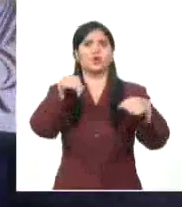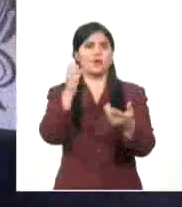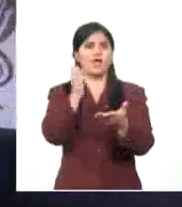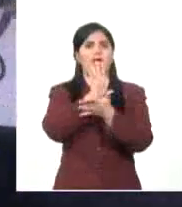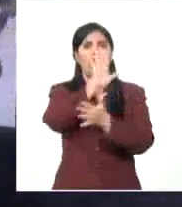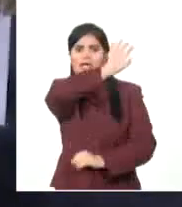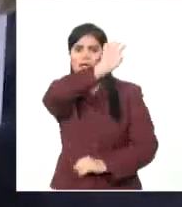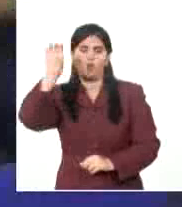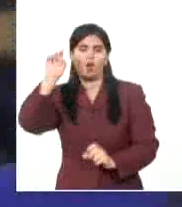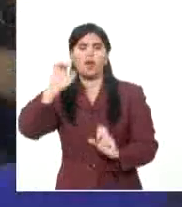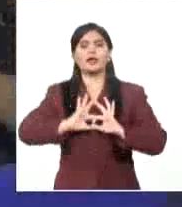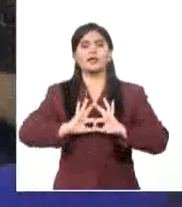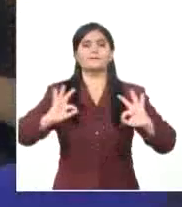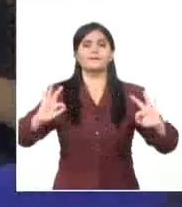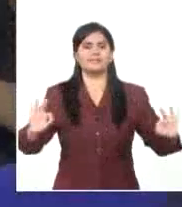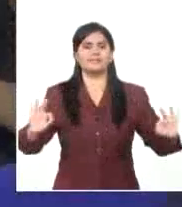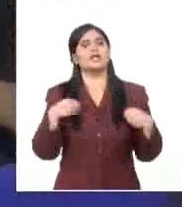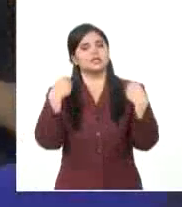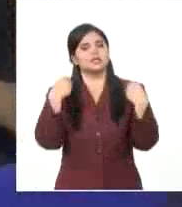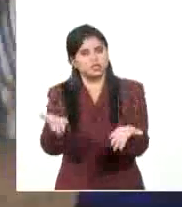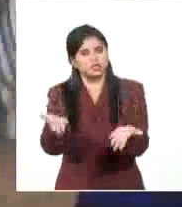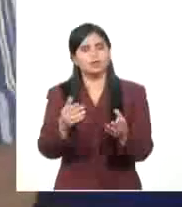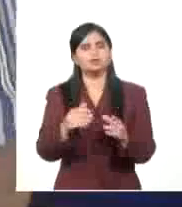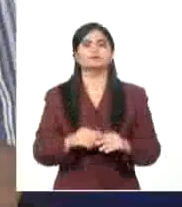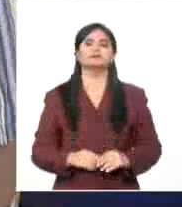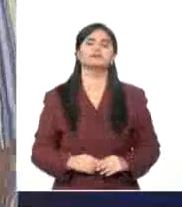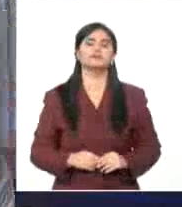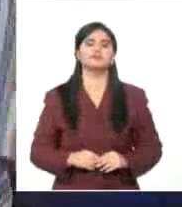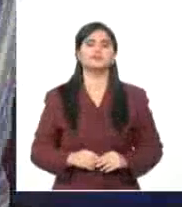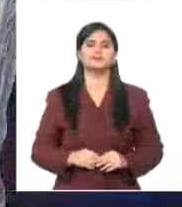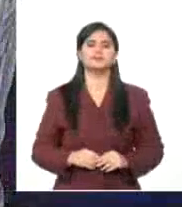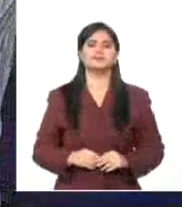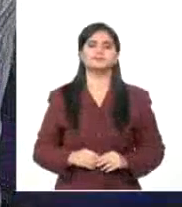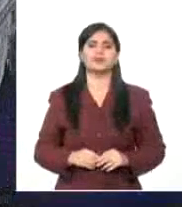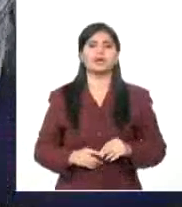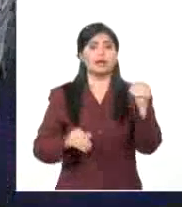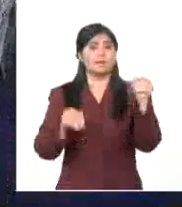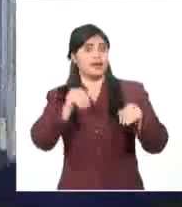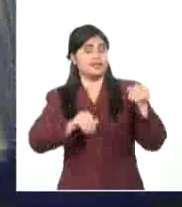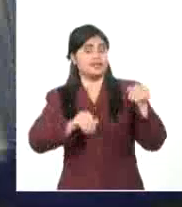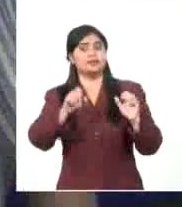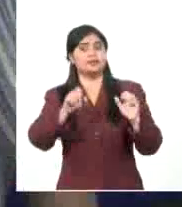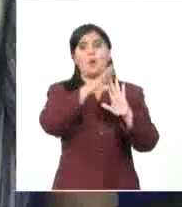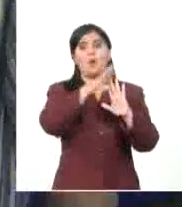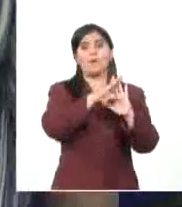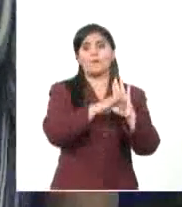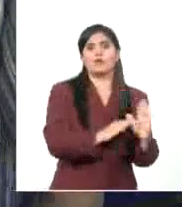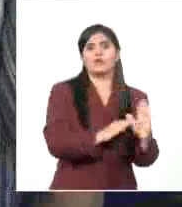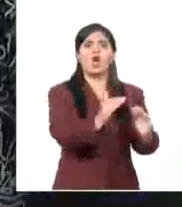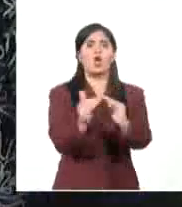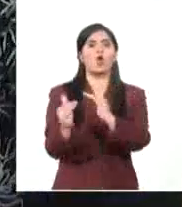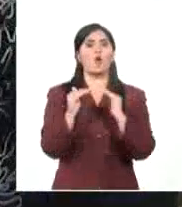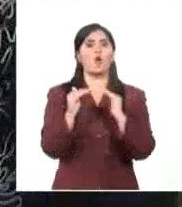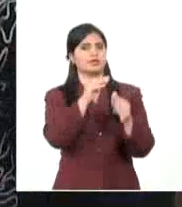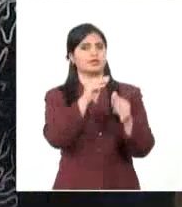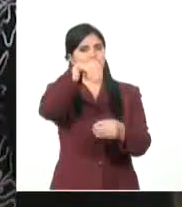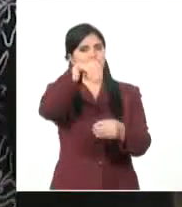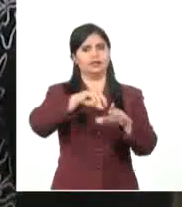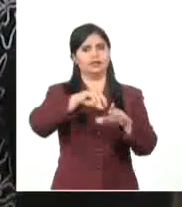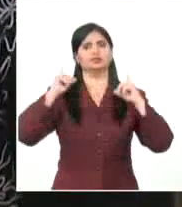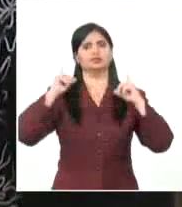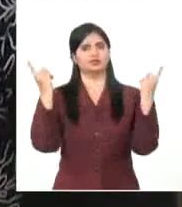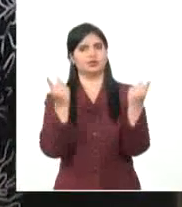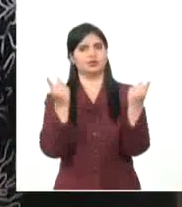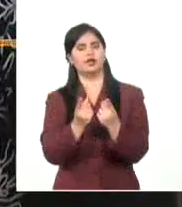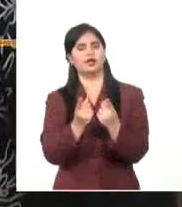la escuela especial Eduardo gramonte pila de Ciro redondo por la participación activa en el programa comunitario integrado estamos muy